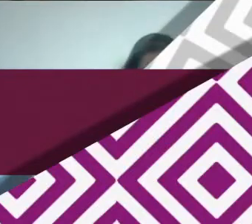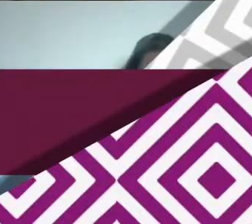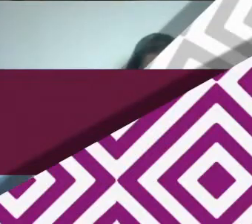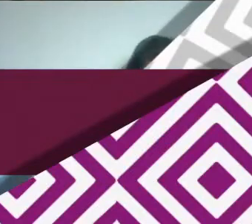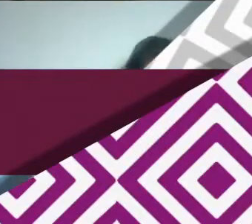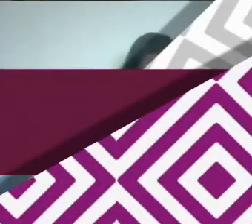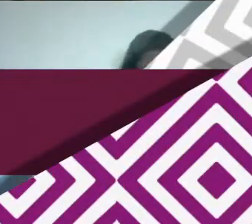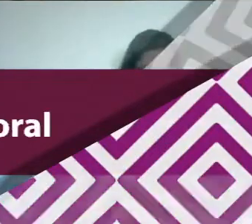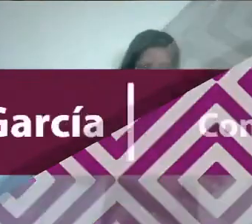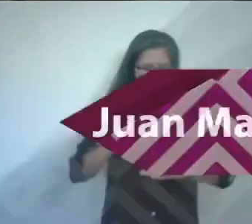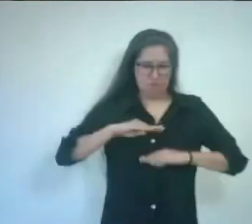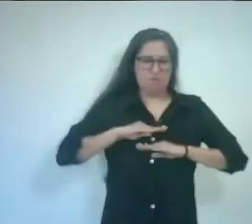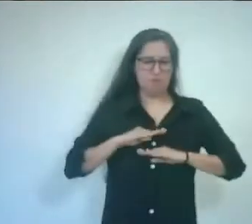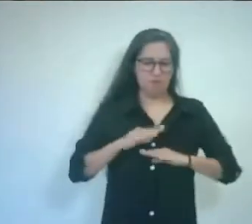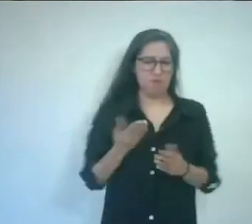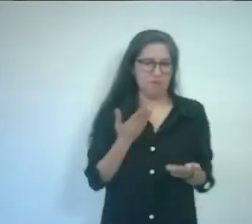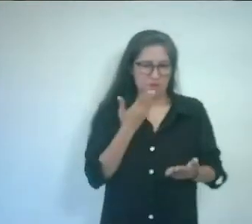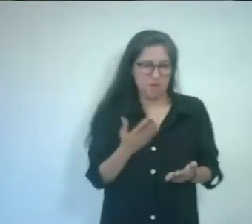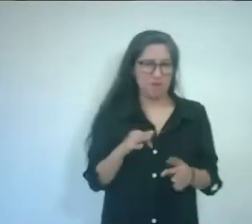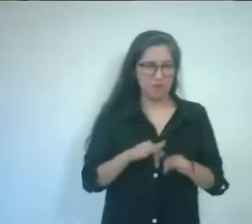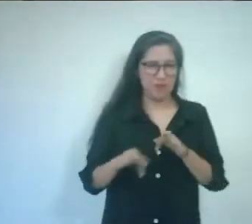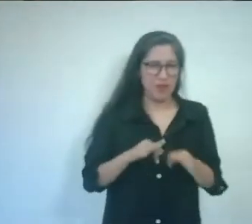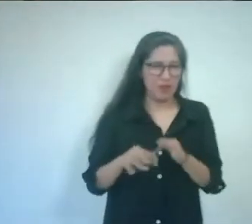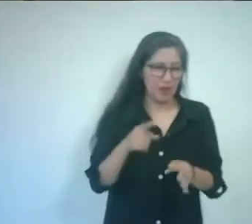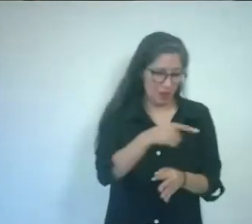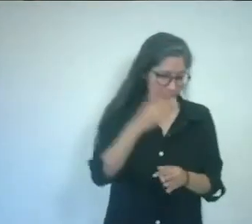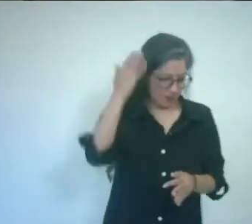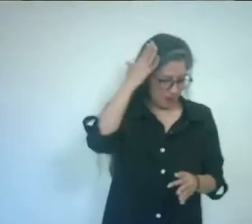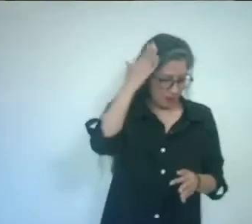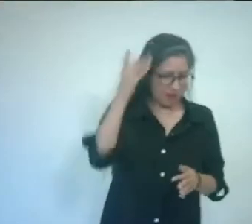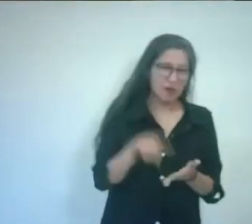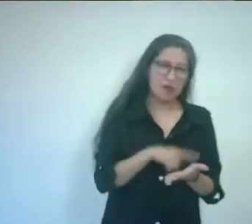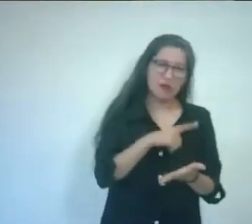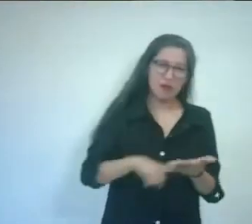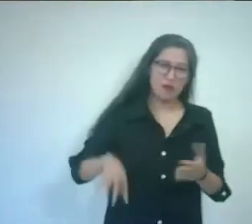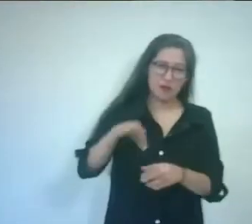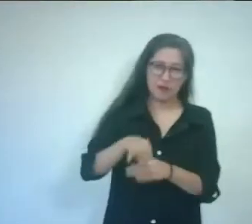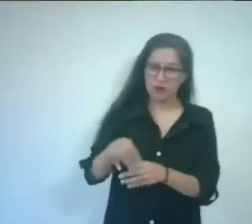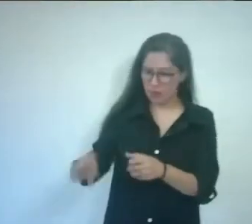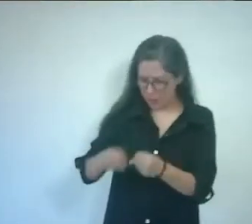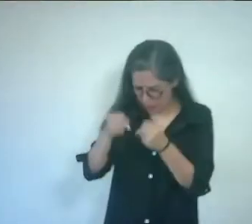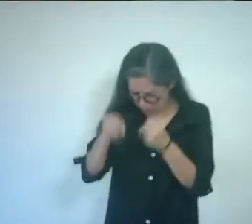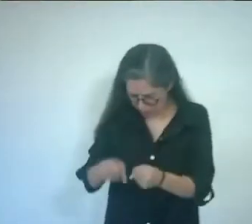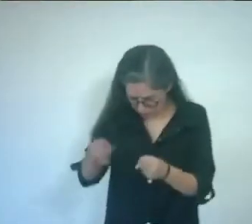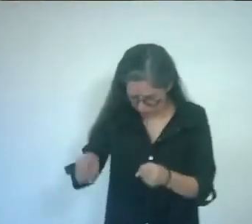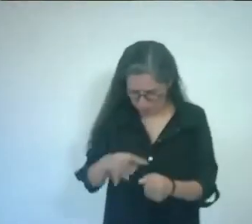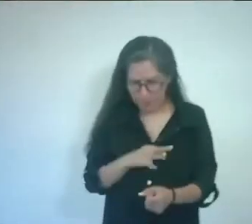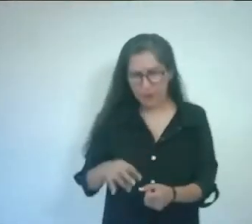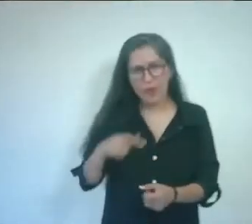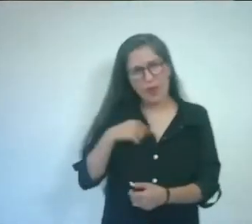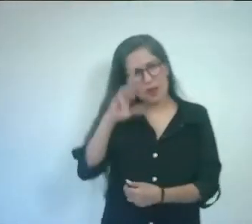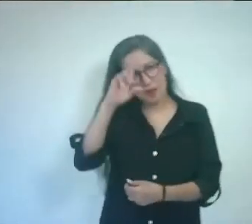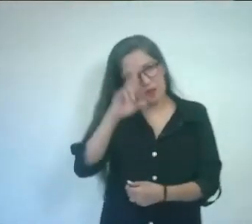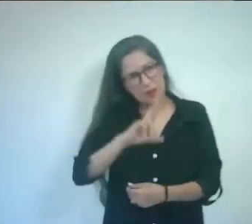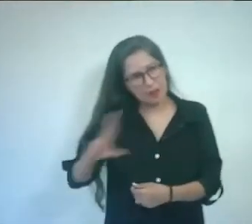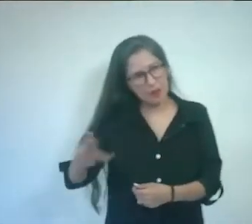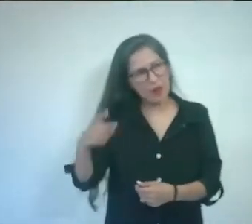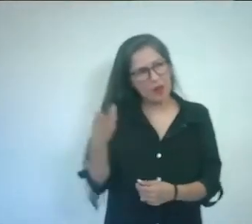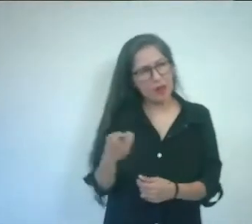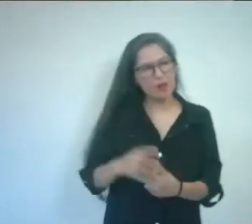un buen trabajo, de que las autoridades electorales garantizaron el voto de las y los electores y se respetó desde luego la decisión